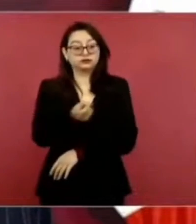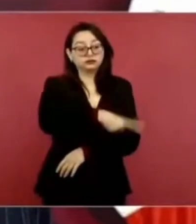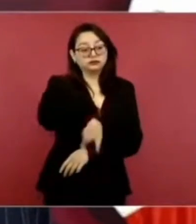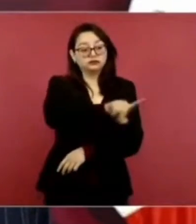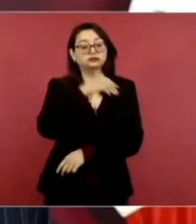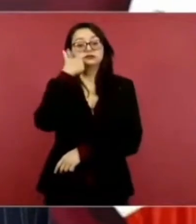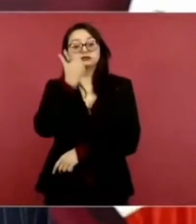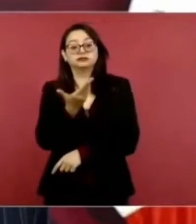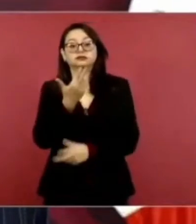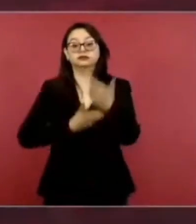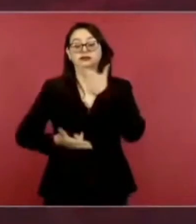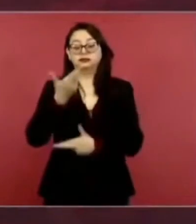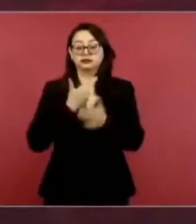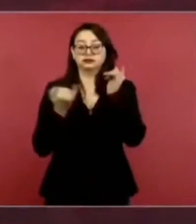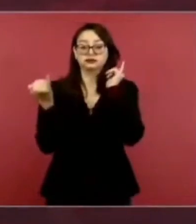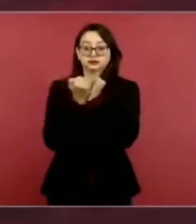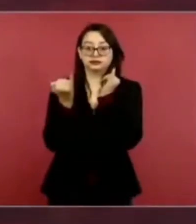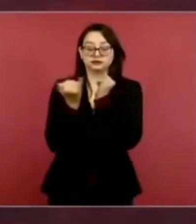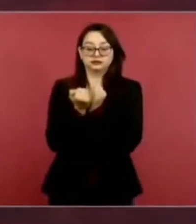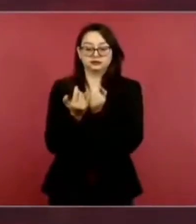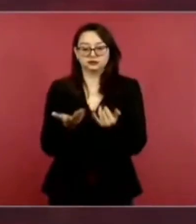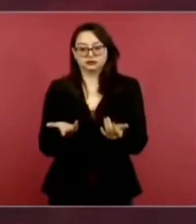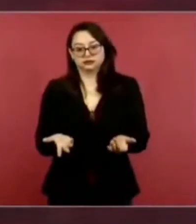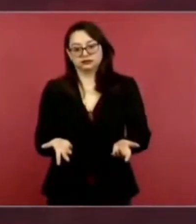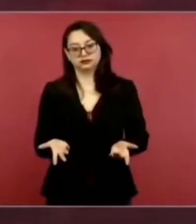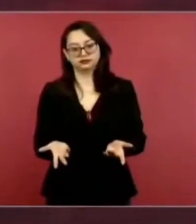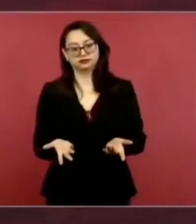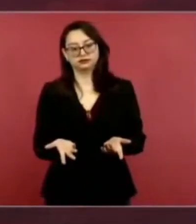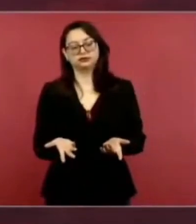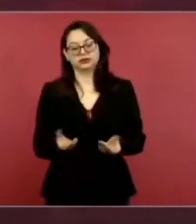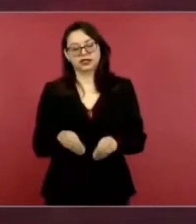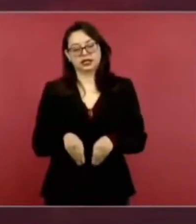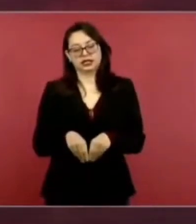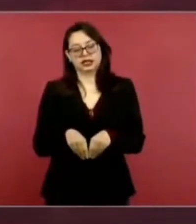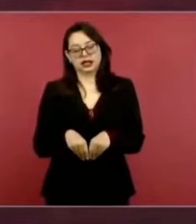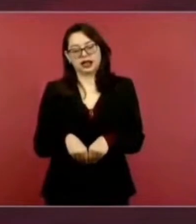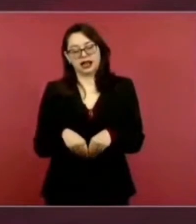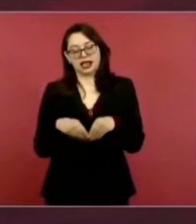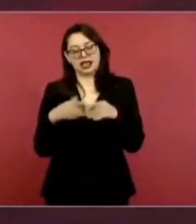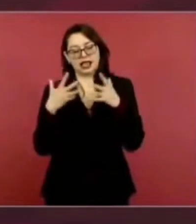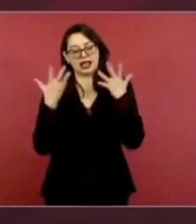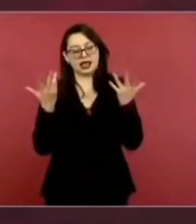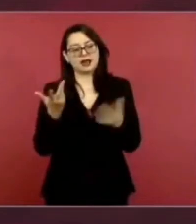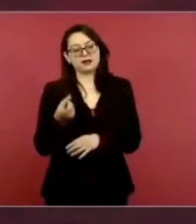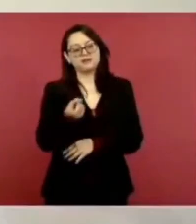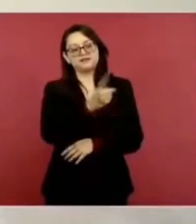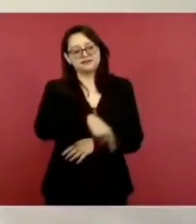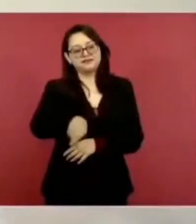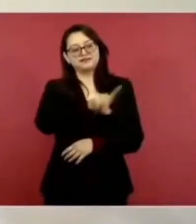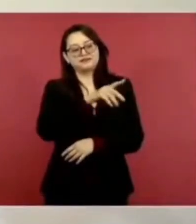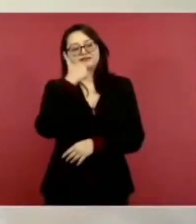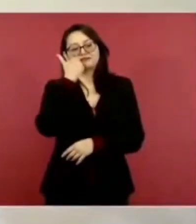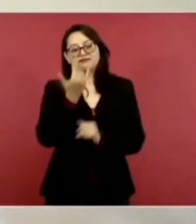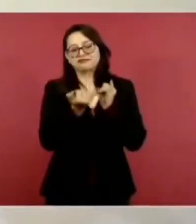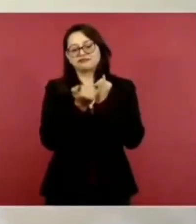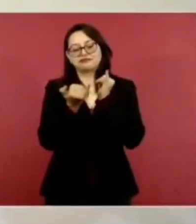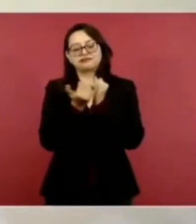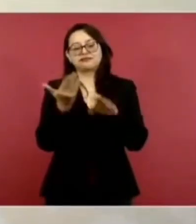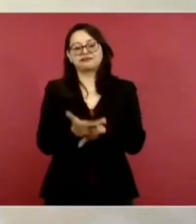de que para todos estos rescates incluso se emitió un decreto de que se iba a pagar